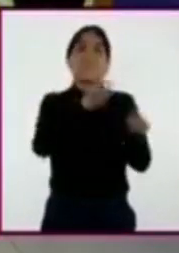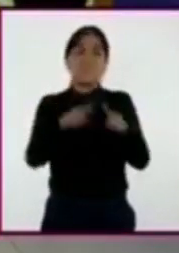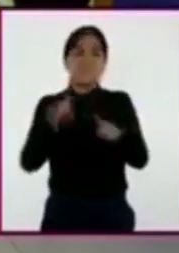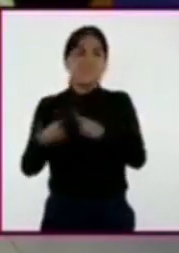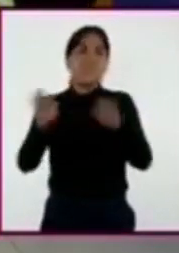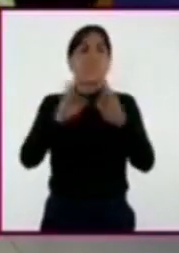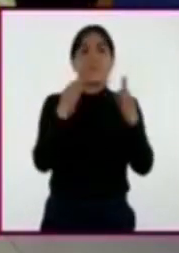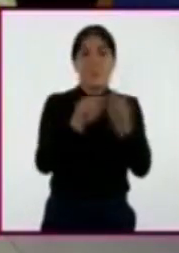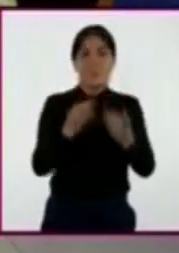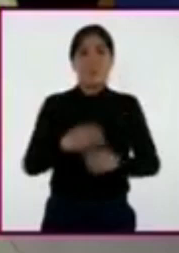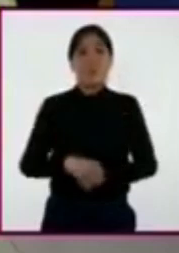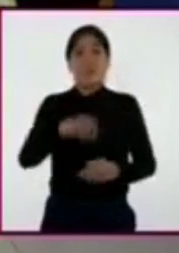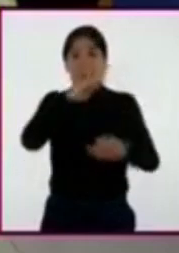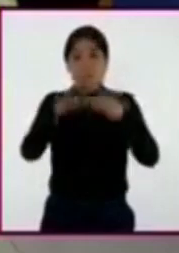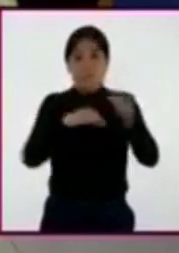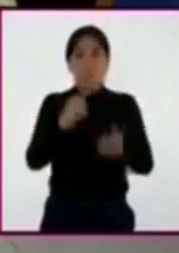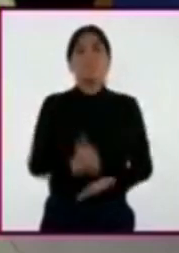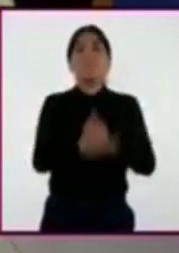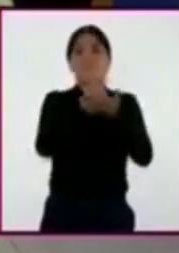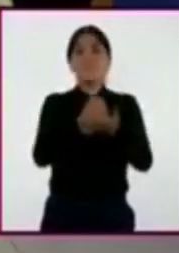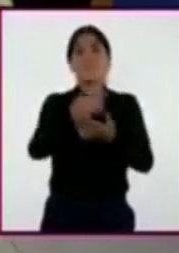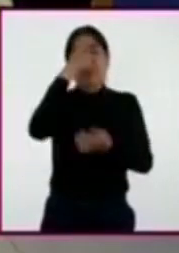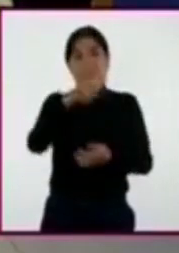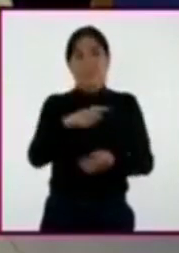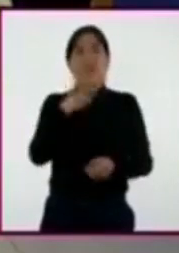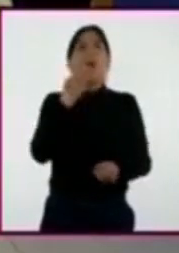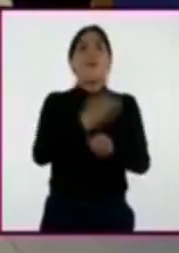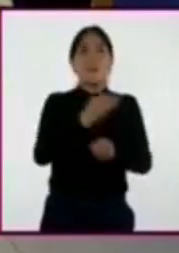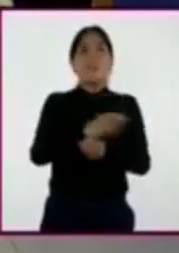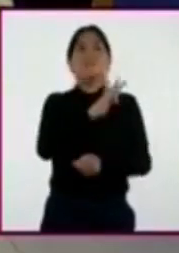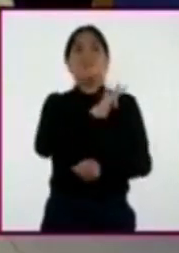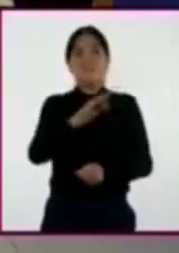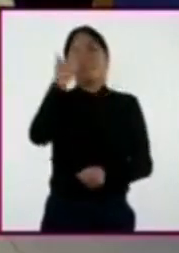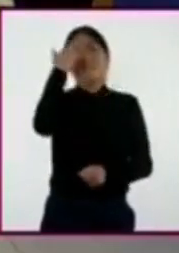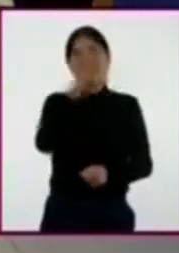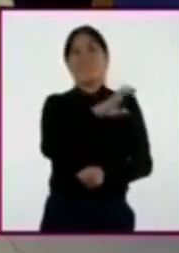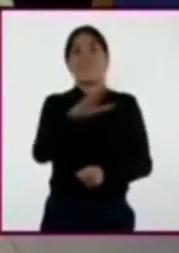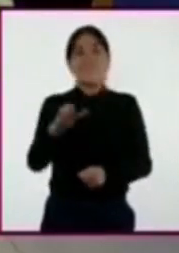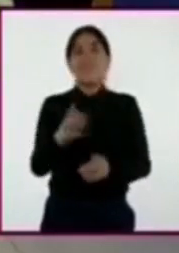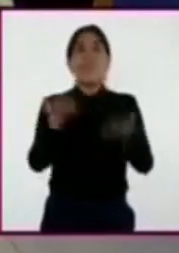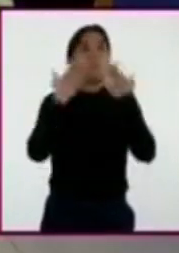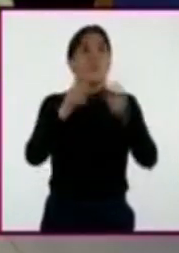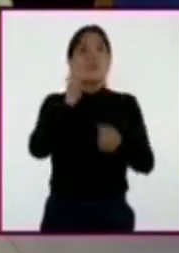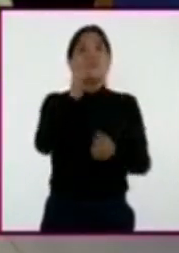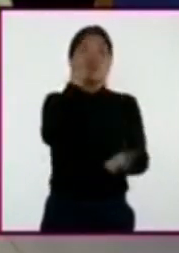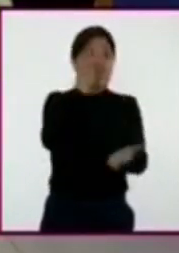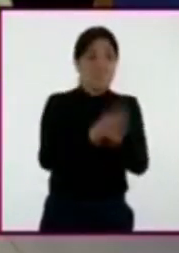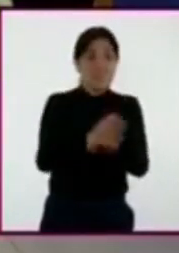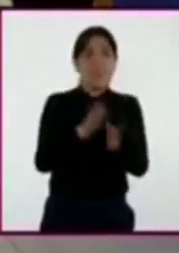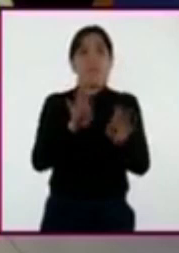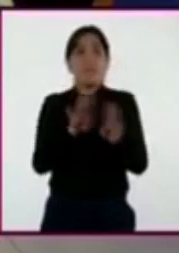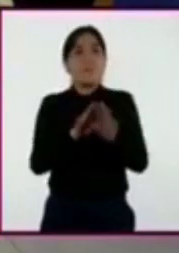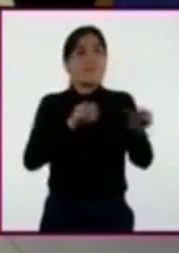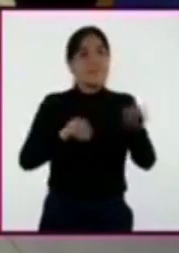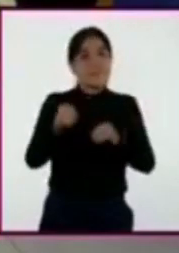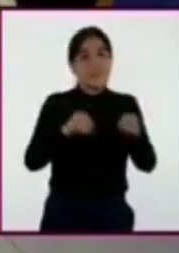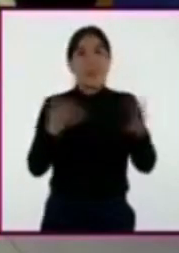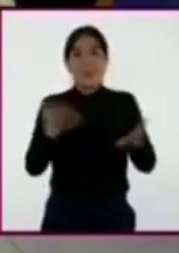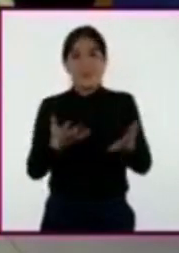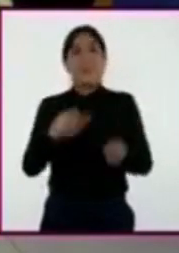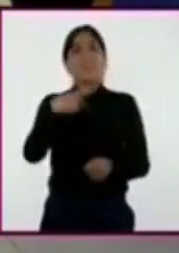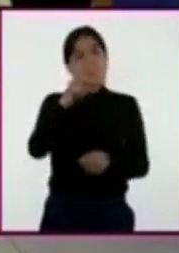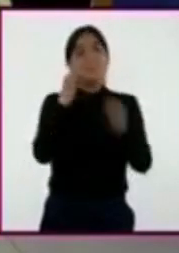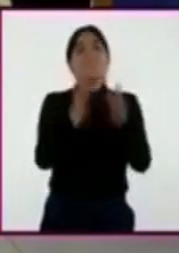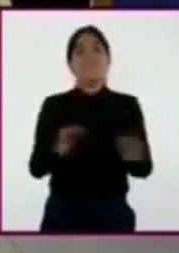diversas formas. Todas nos han ayudado y ahora podemos reconocer que no hay una sola manera de hacerlo, pero que sí